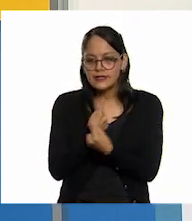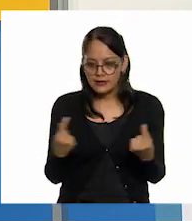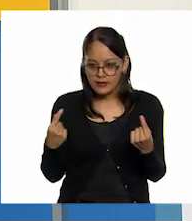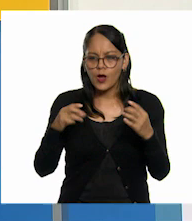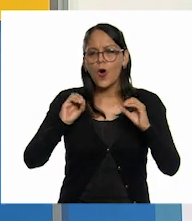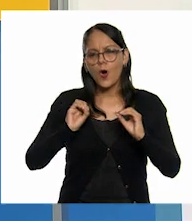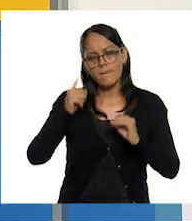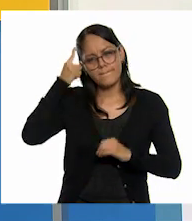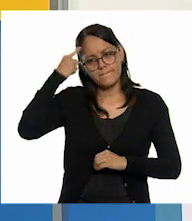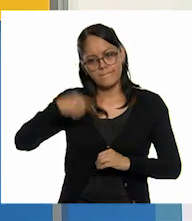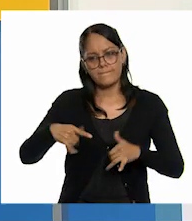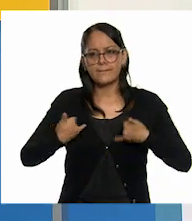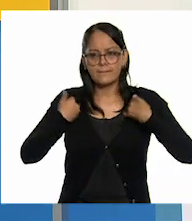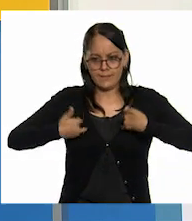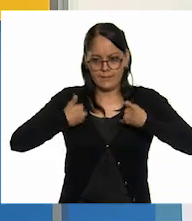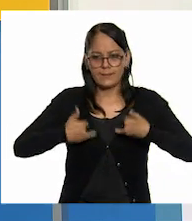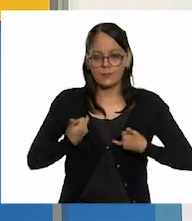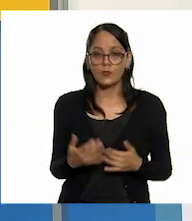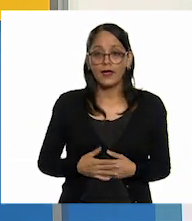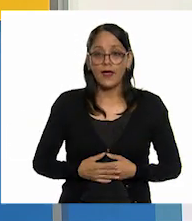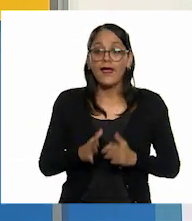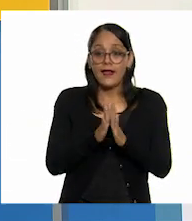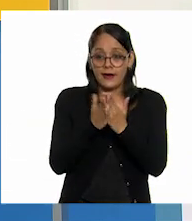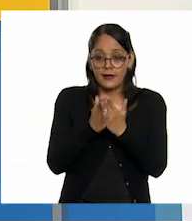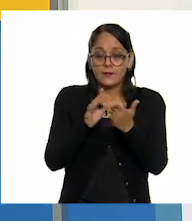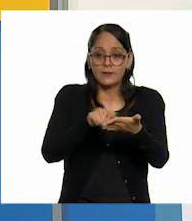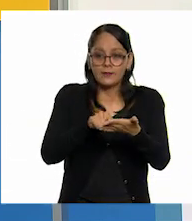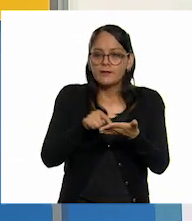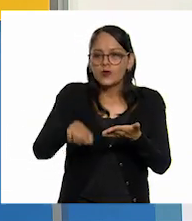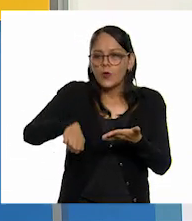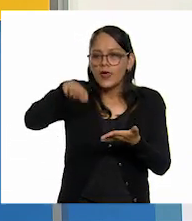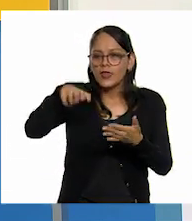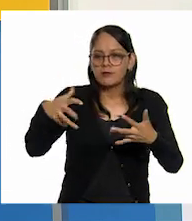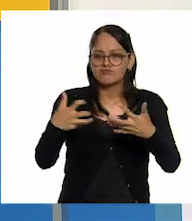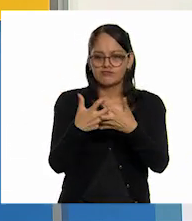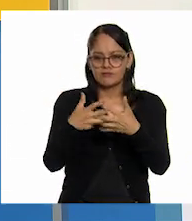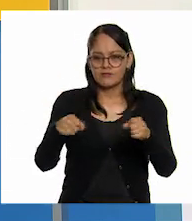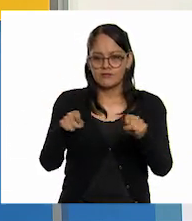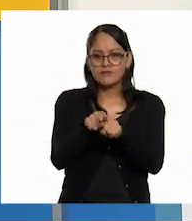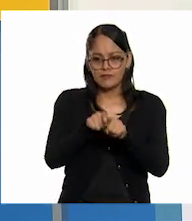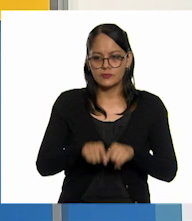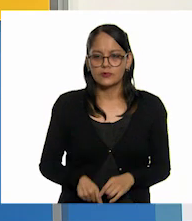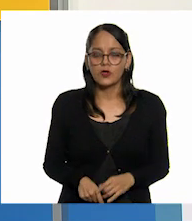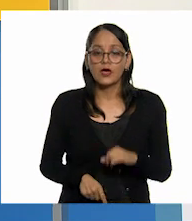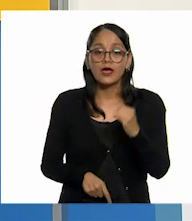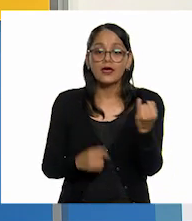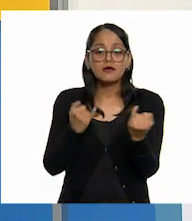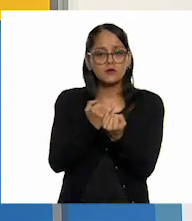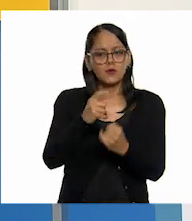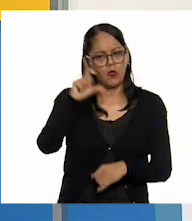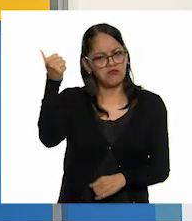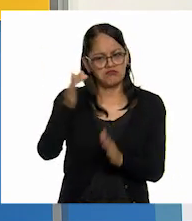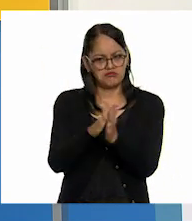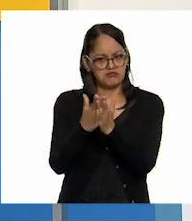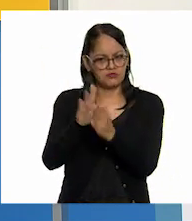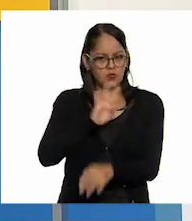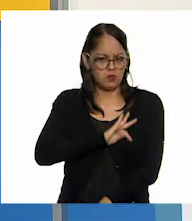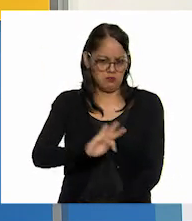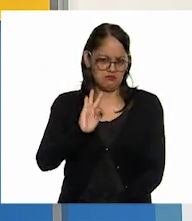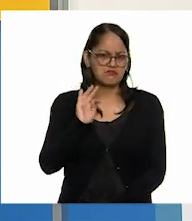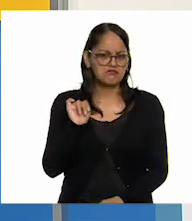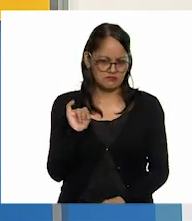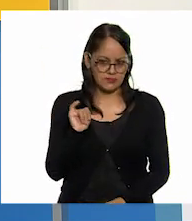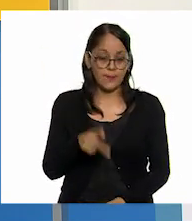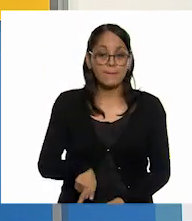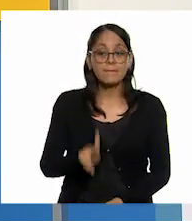juventud. Es la literatura que se recomienda para su edad, aunque pueden leer cualquier otra cosa que quieran, siempre y cuando